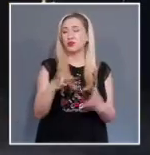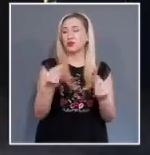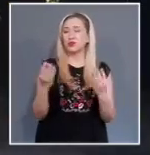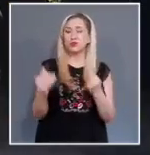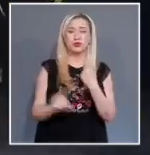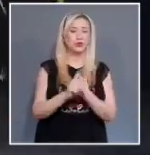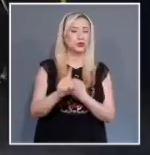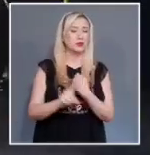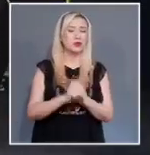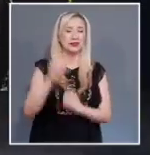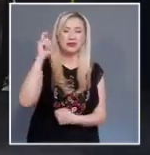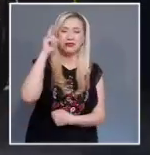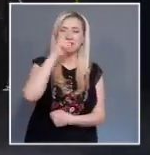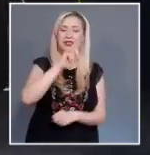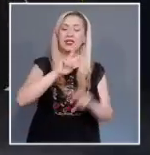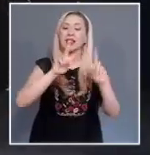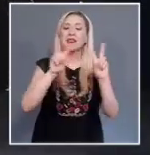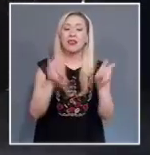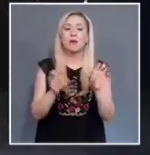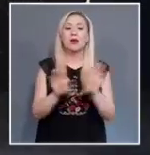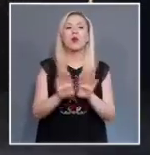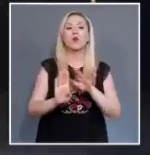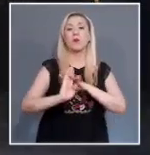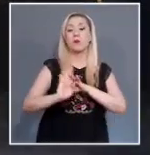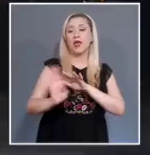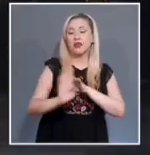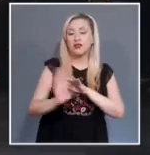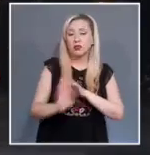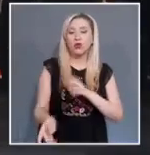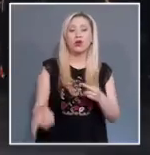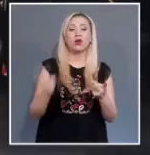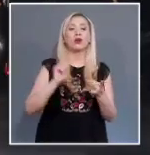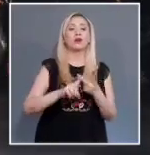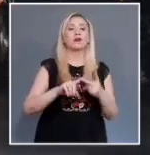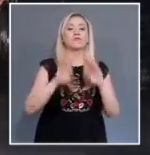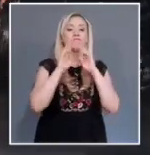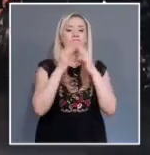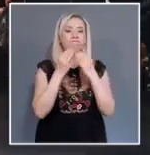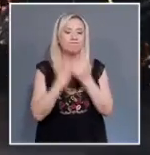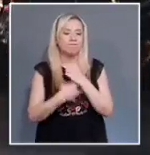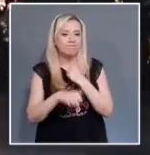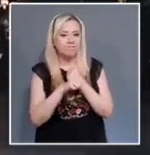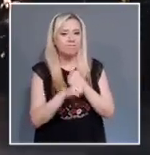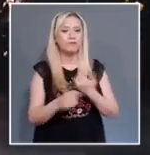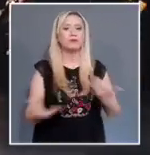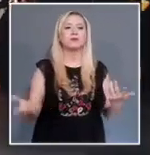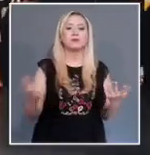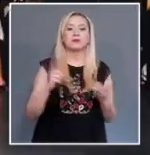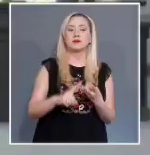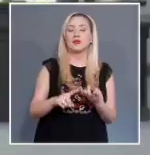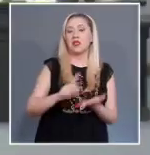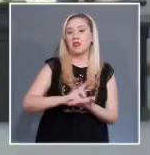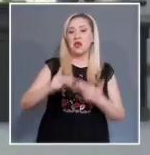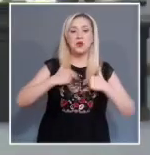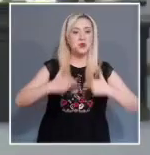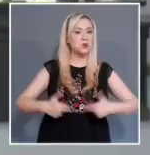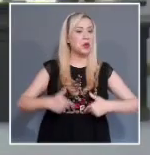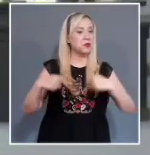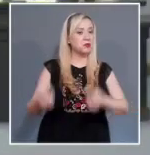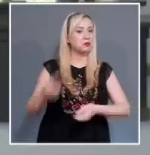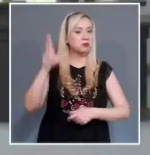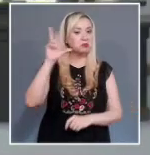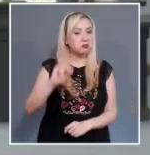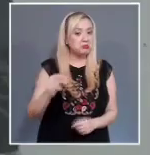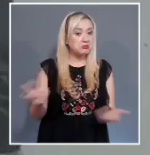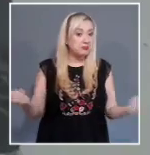en materia de movilidad humana, combate al crimen organizado y retroceso en derechos humanos. Evaluar